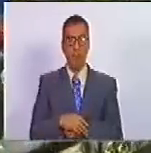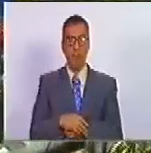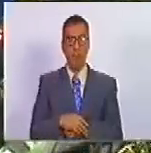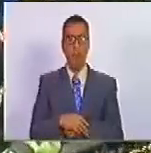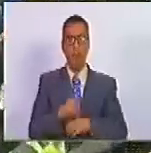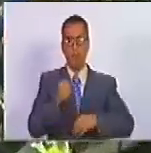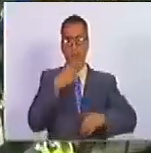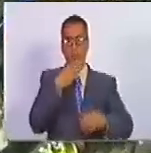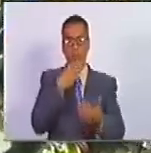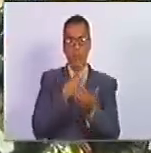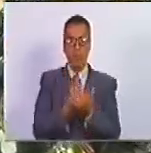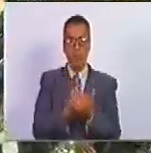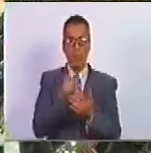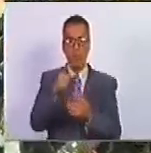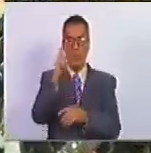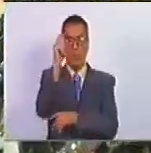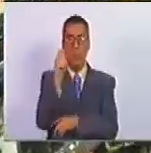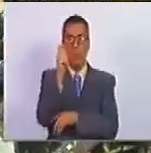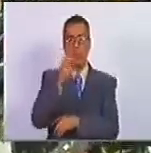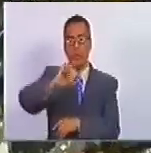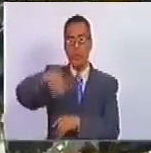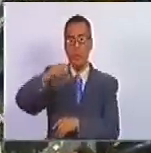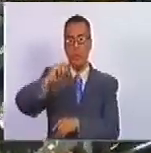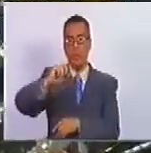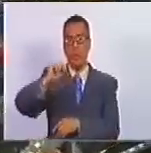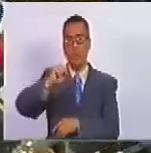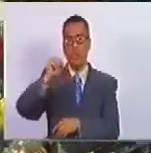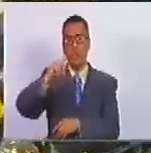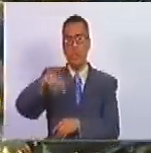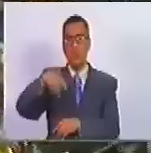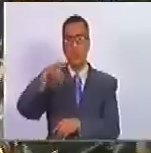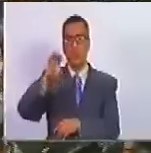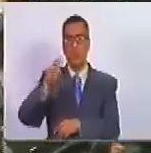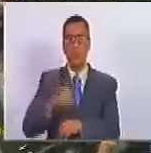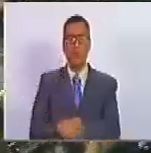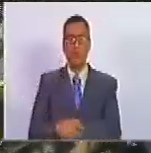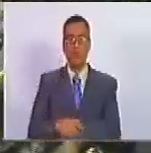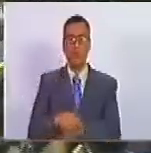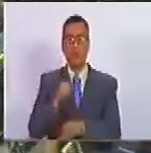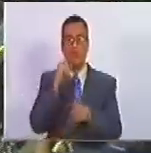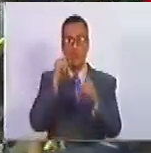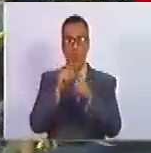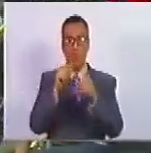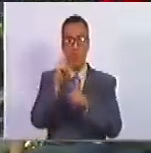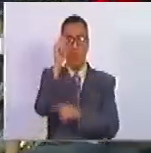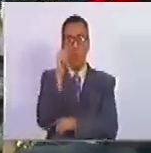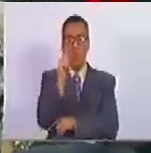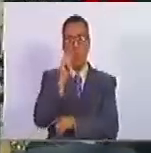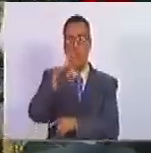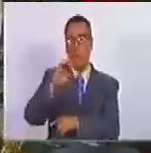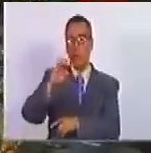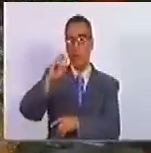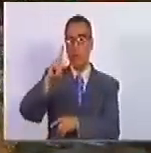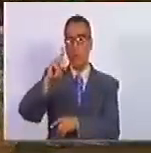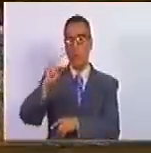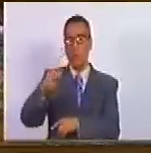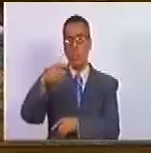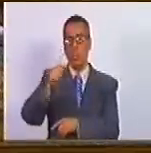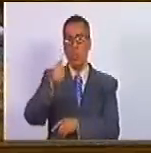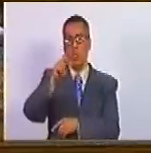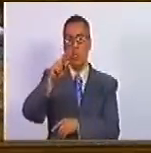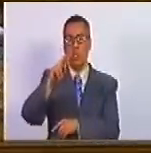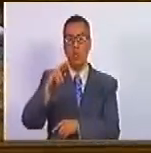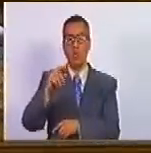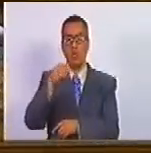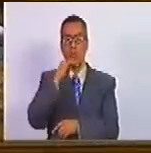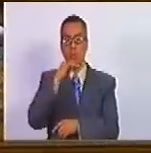Excelente. Muchas gracias, diputado Giuseppe Alessandrello. Voy a dejar en derecho a palabra al diputado Edgar Acosta.